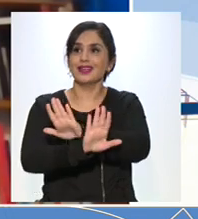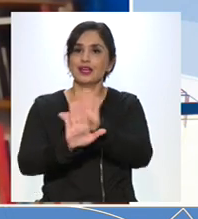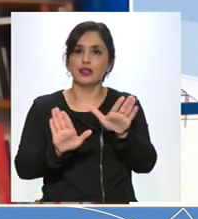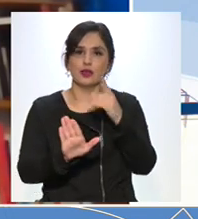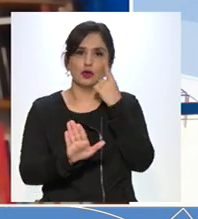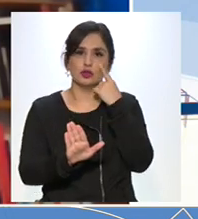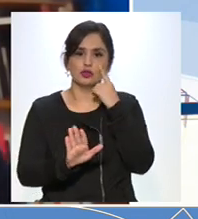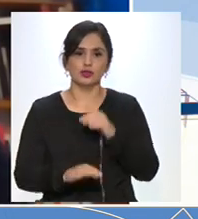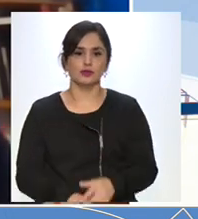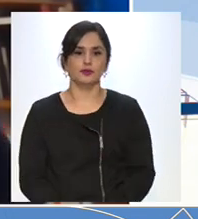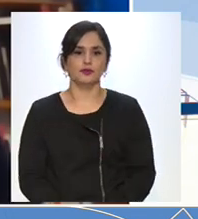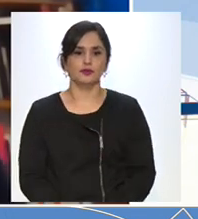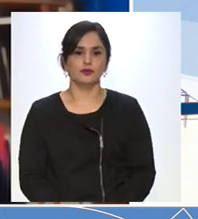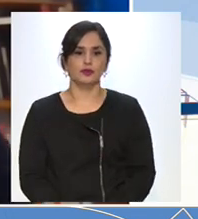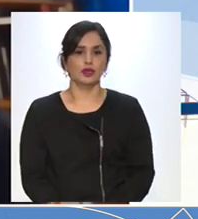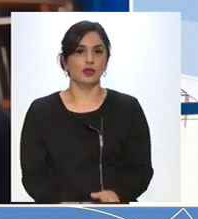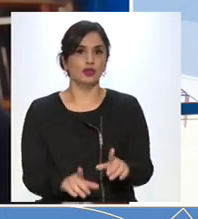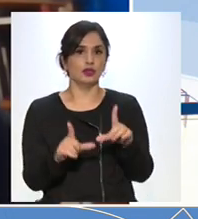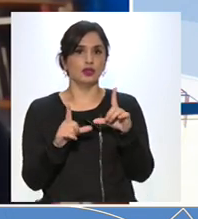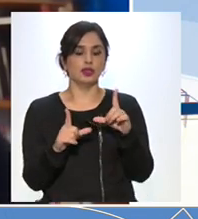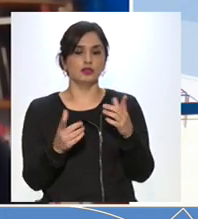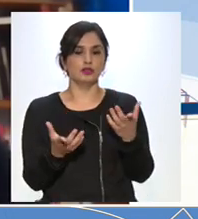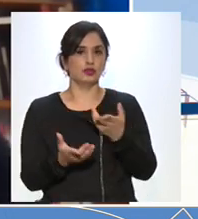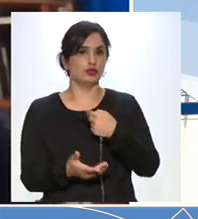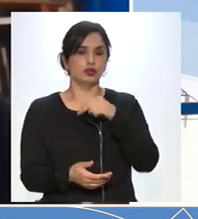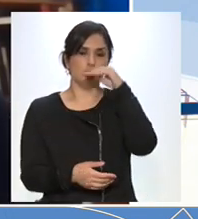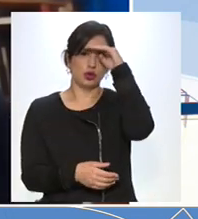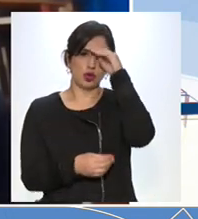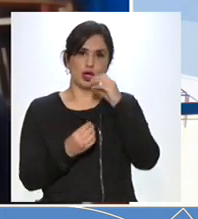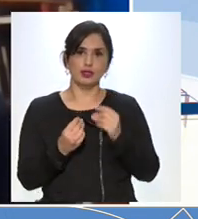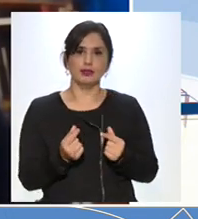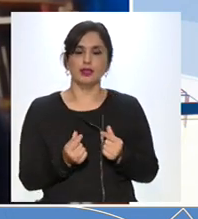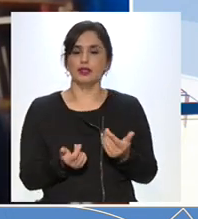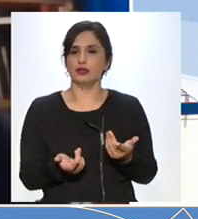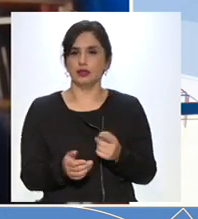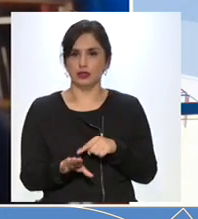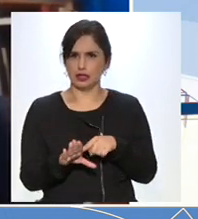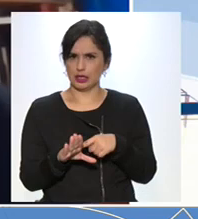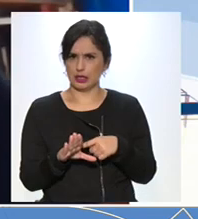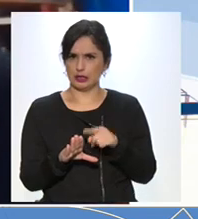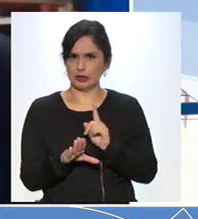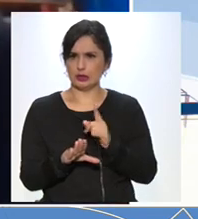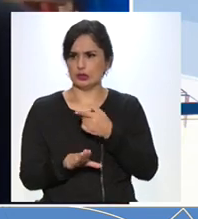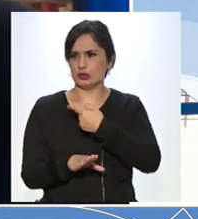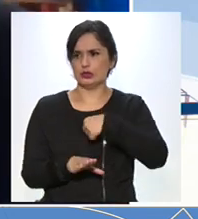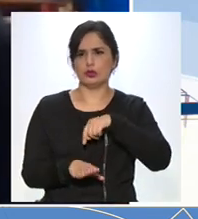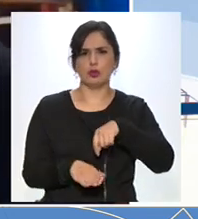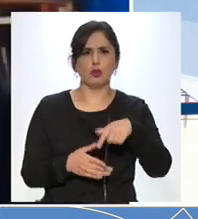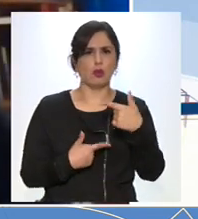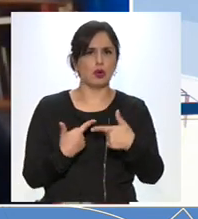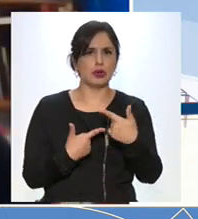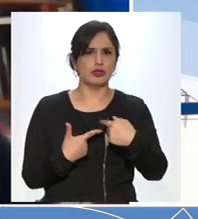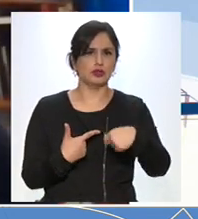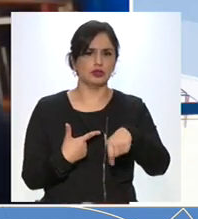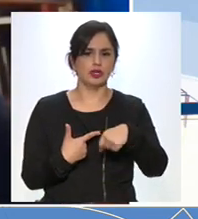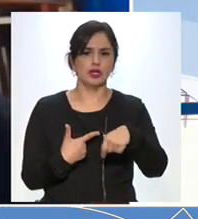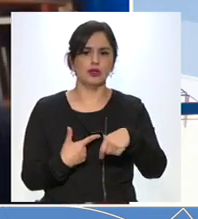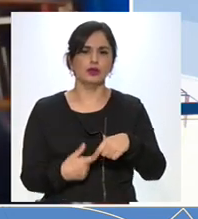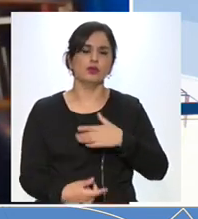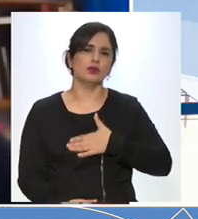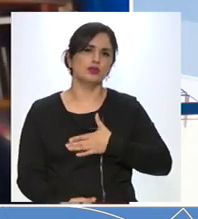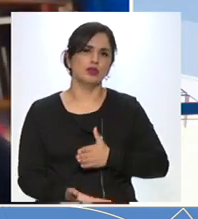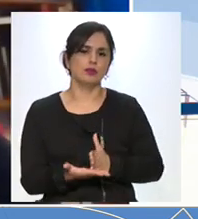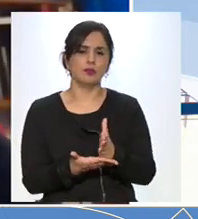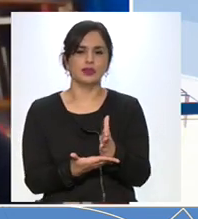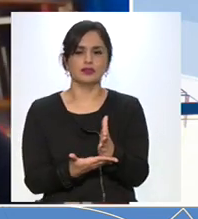además una reacción que no es propia de técnico, porque nosotros no somos técnicos del Banco Central, somos políticos y somos senadores. Yo por eso quiero partir